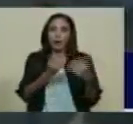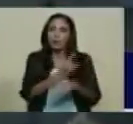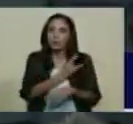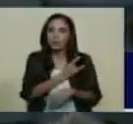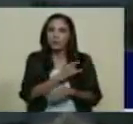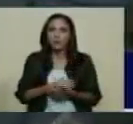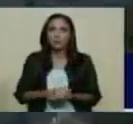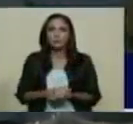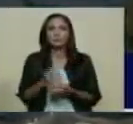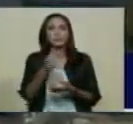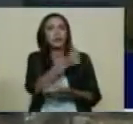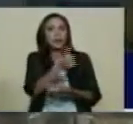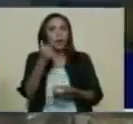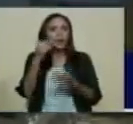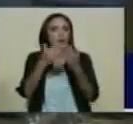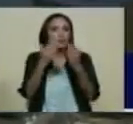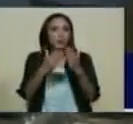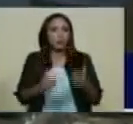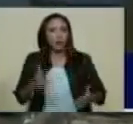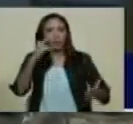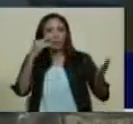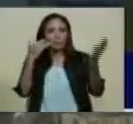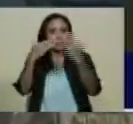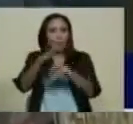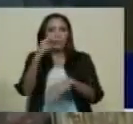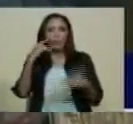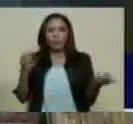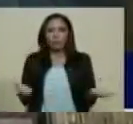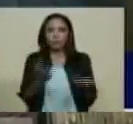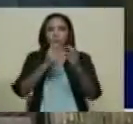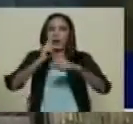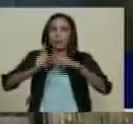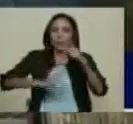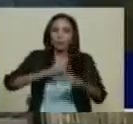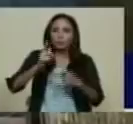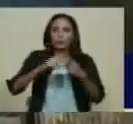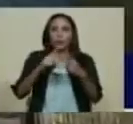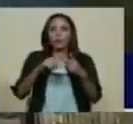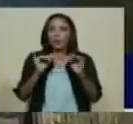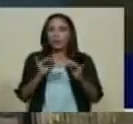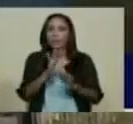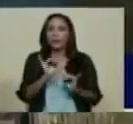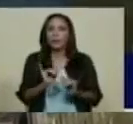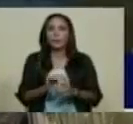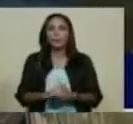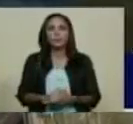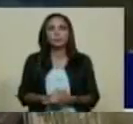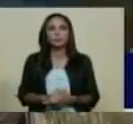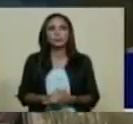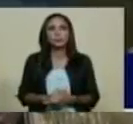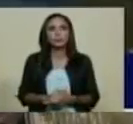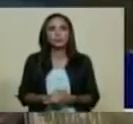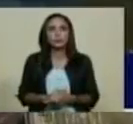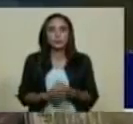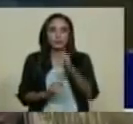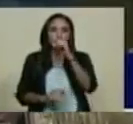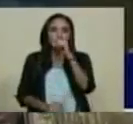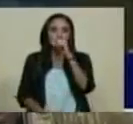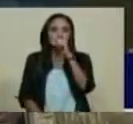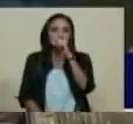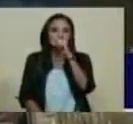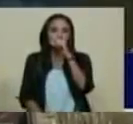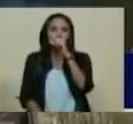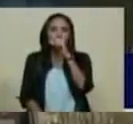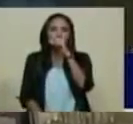de sus estudiantes, a la siembra, a la producción. Desde aquí hemos ya comenzado para informarle con el programa